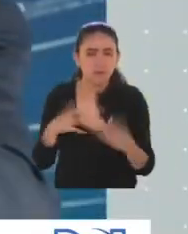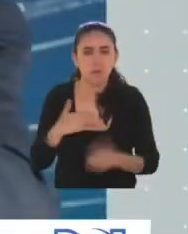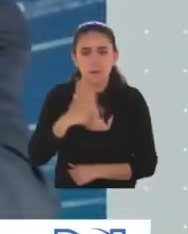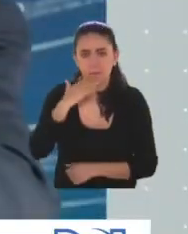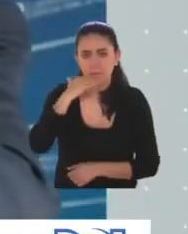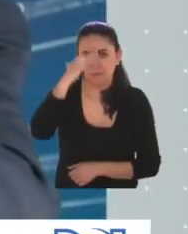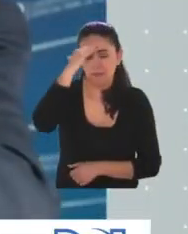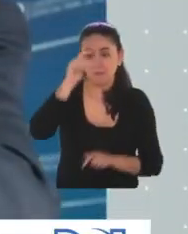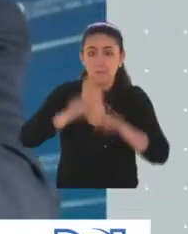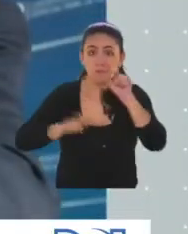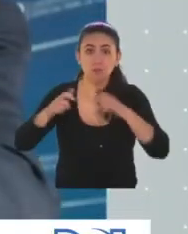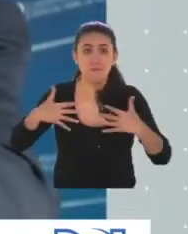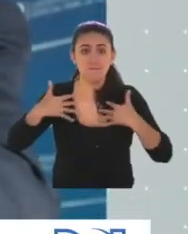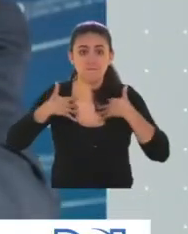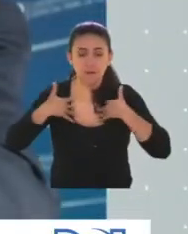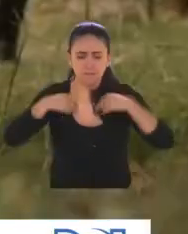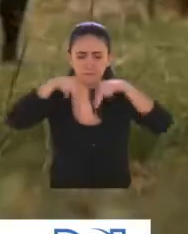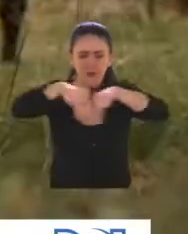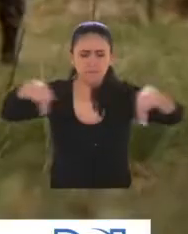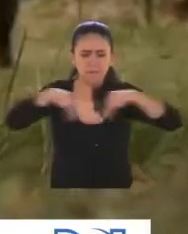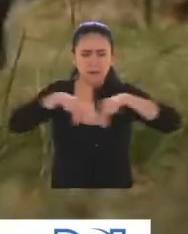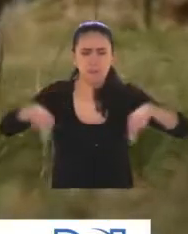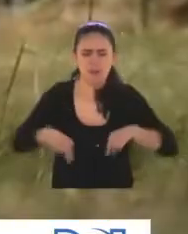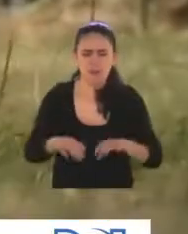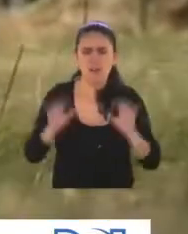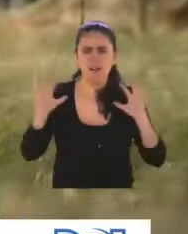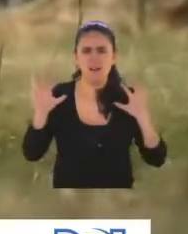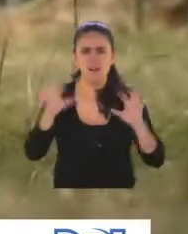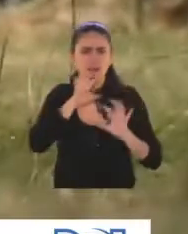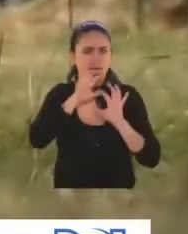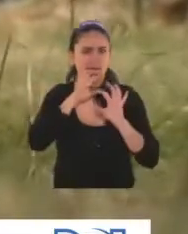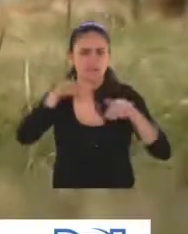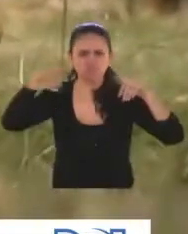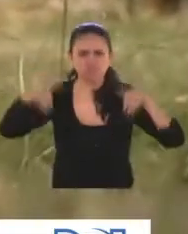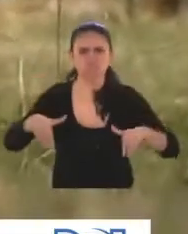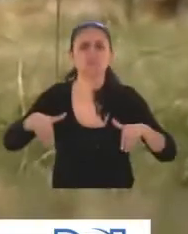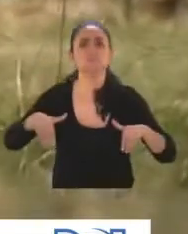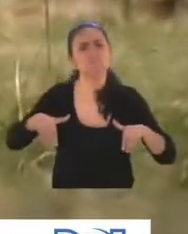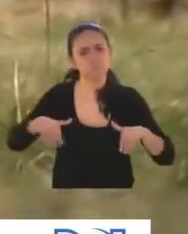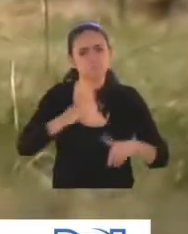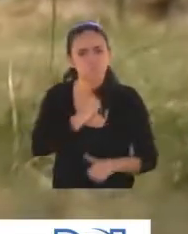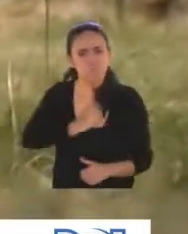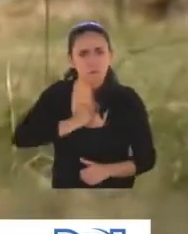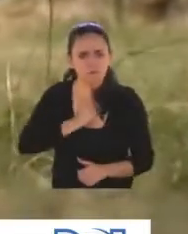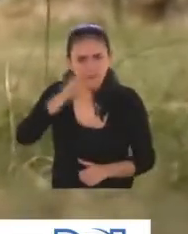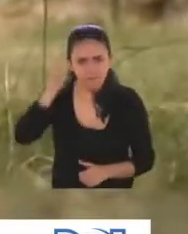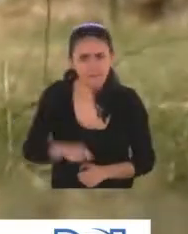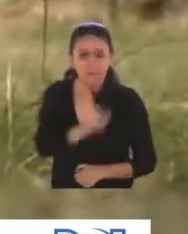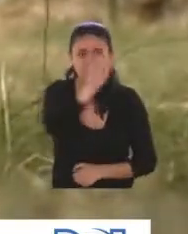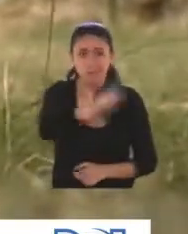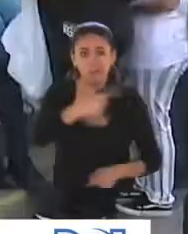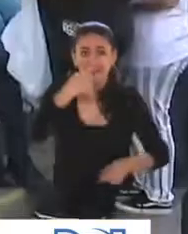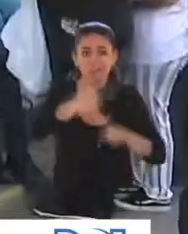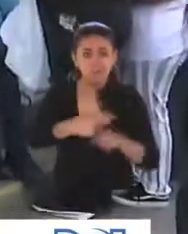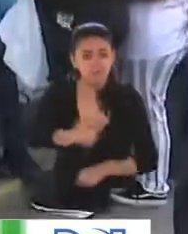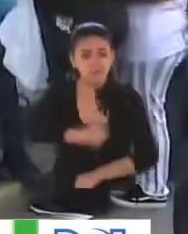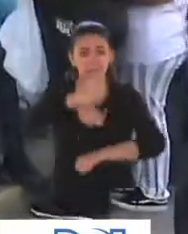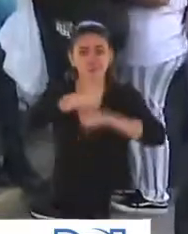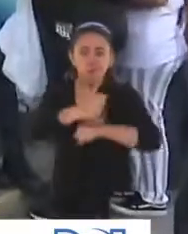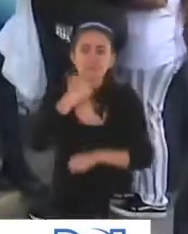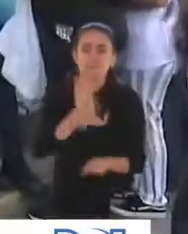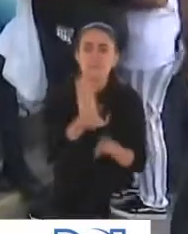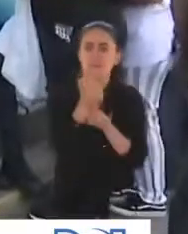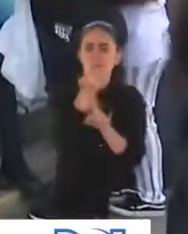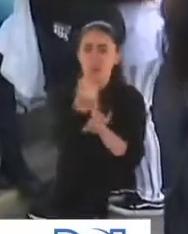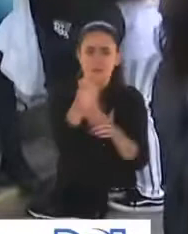un plantón a las afueras del lugar donde se realizó la diligencia. Pidieron incluso que el general retirado sea expulsado